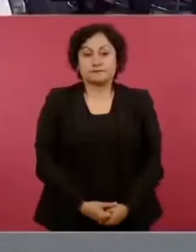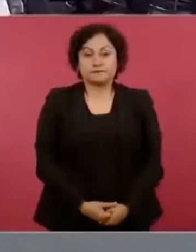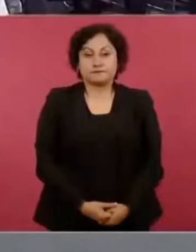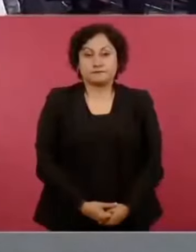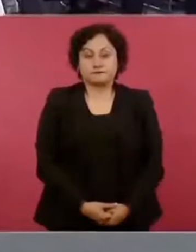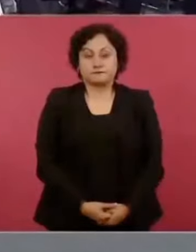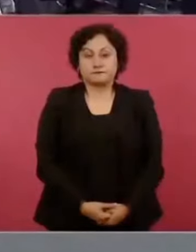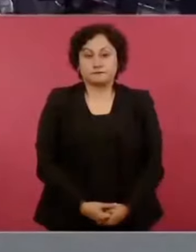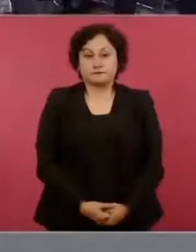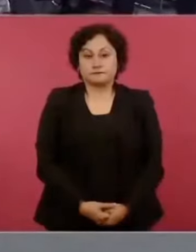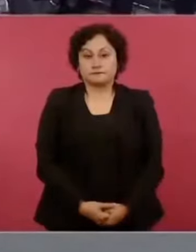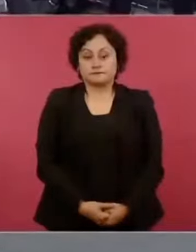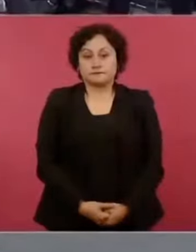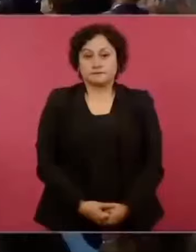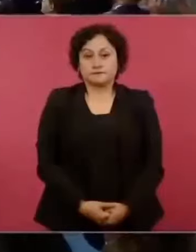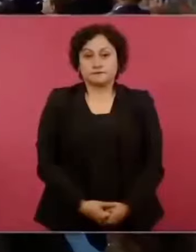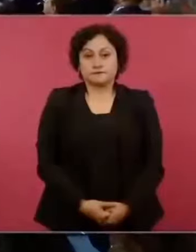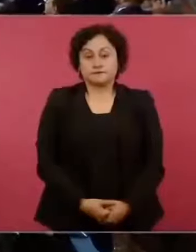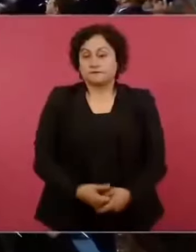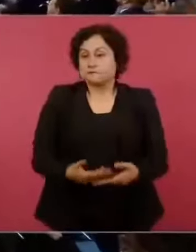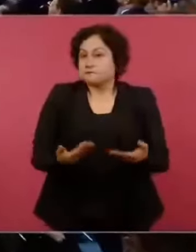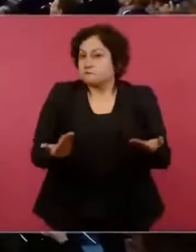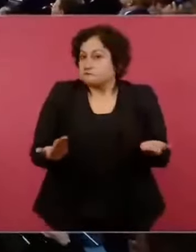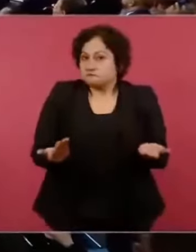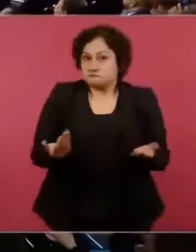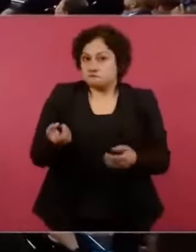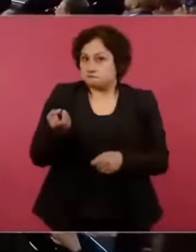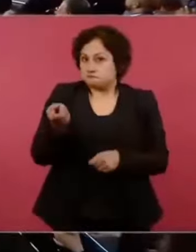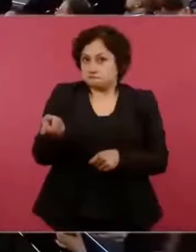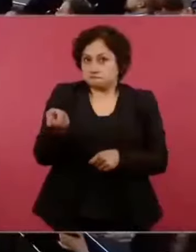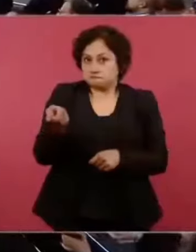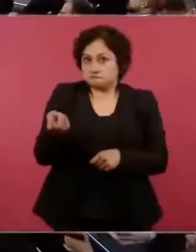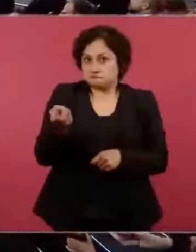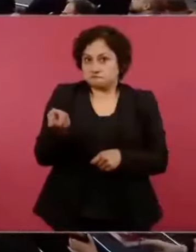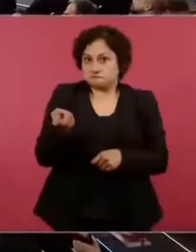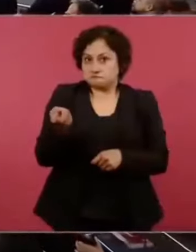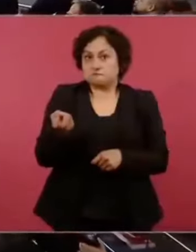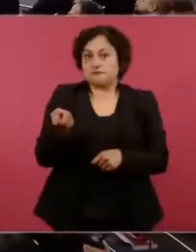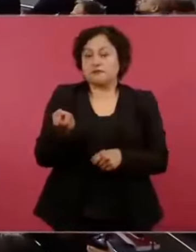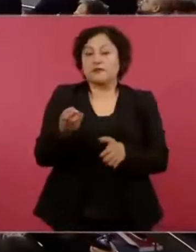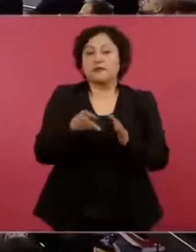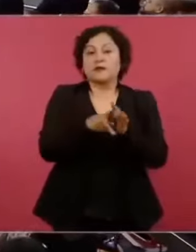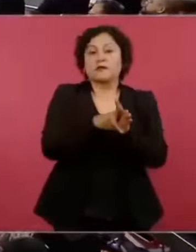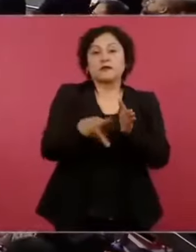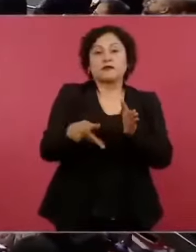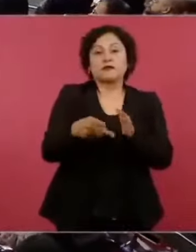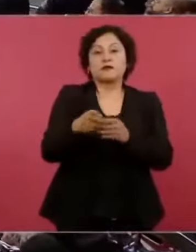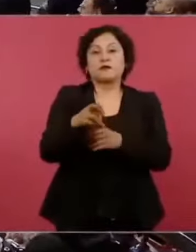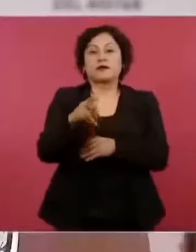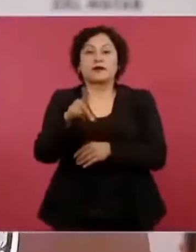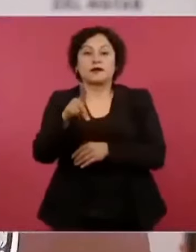Y no tiene, tiene convenio de publicidad el Heraldo.